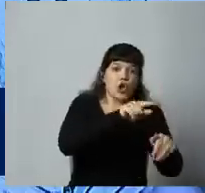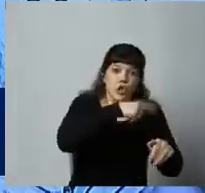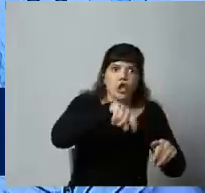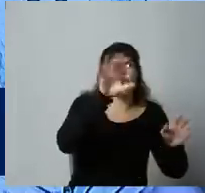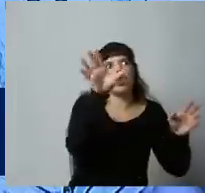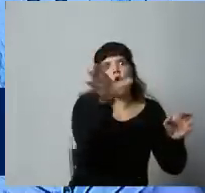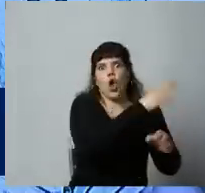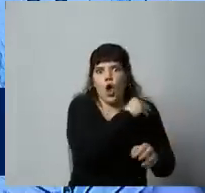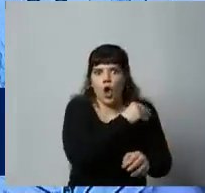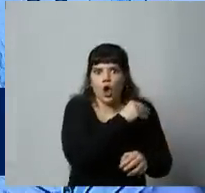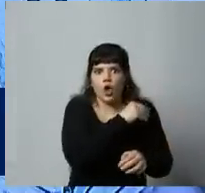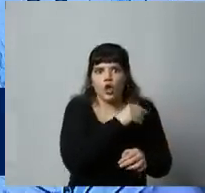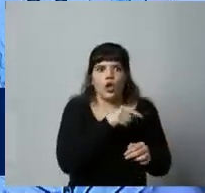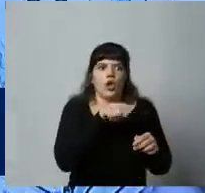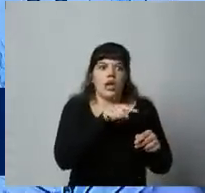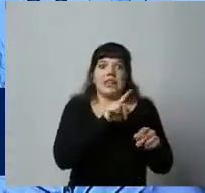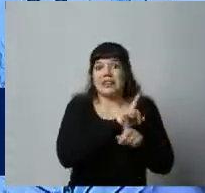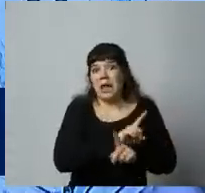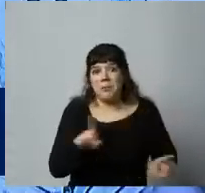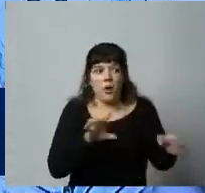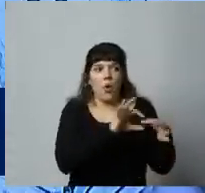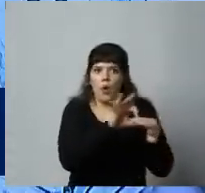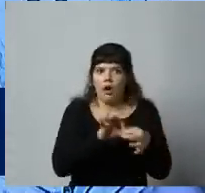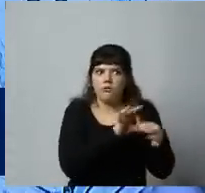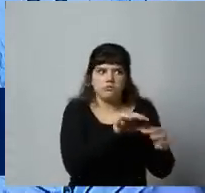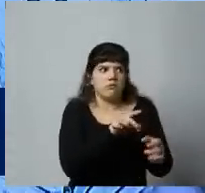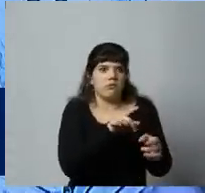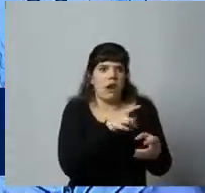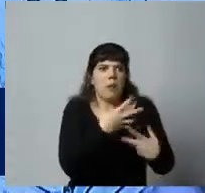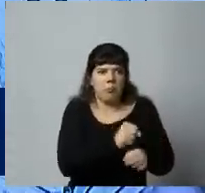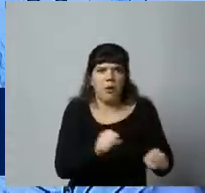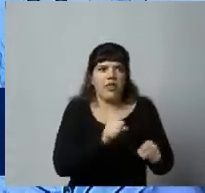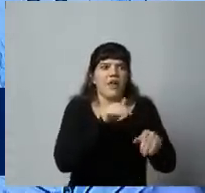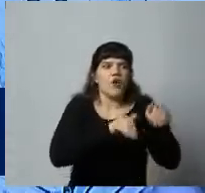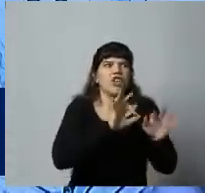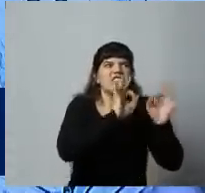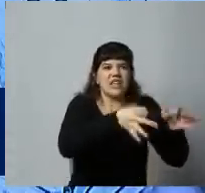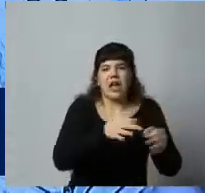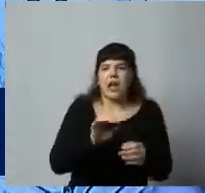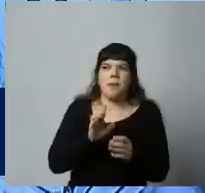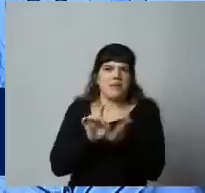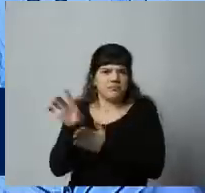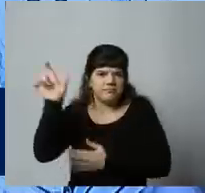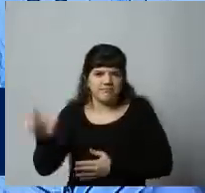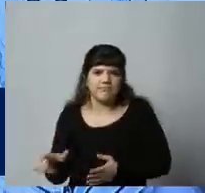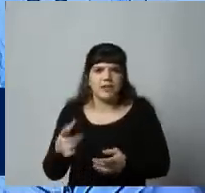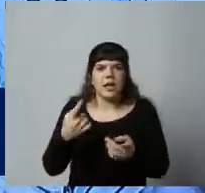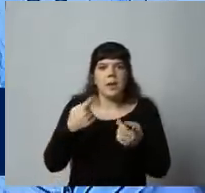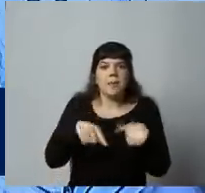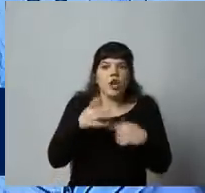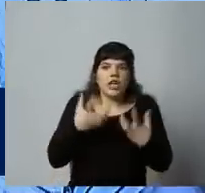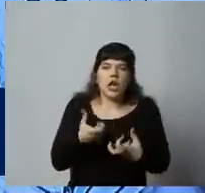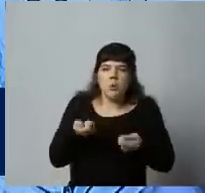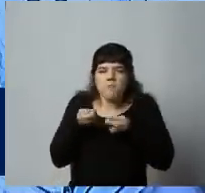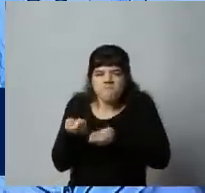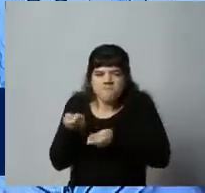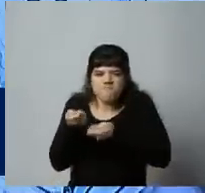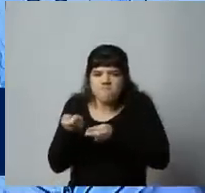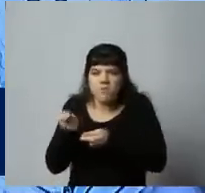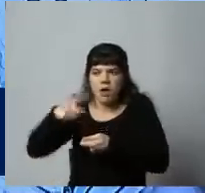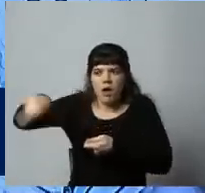no tiene la coalición multicolor entonces hay una una intención por lo menos hay una intención de presionar a la justicia que para mí